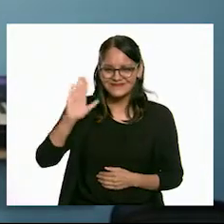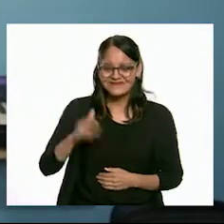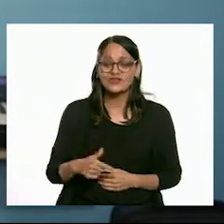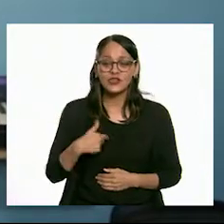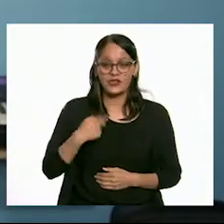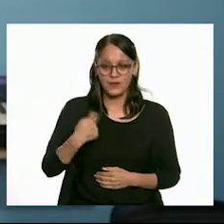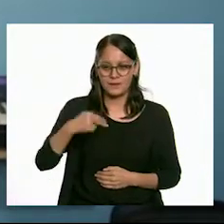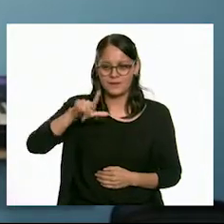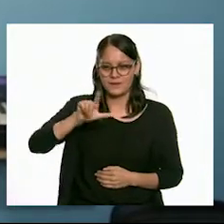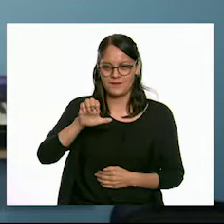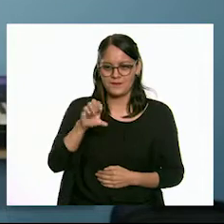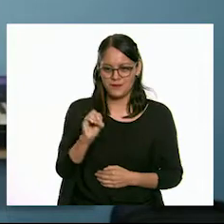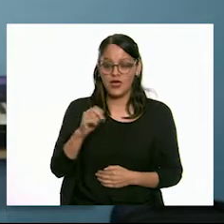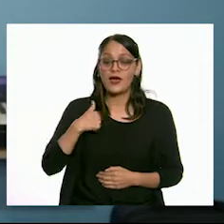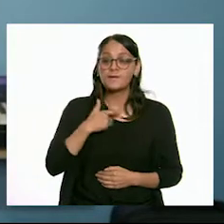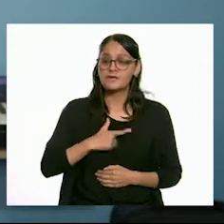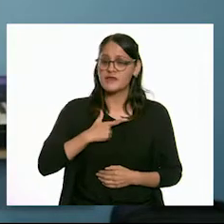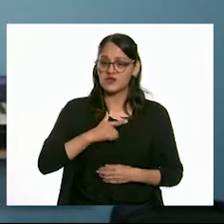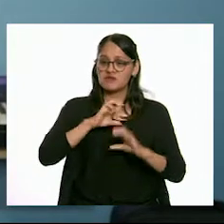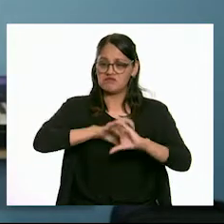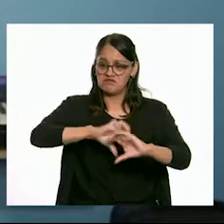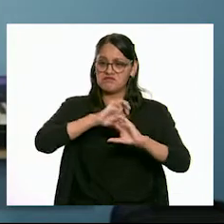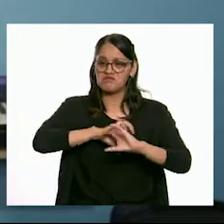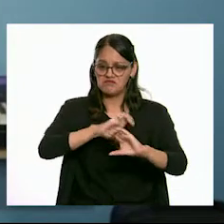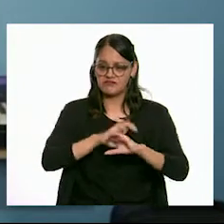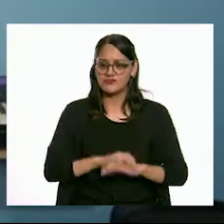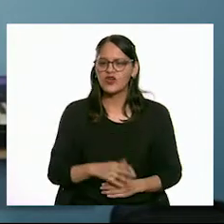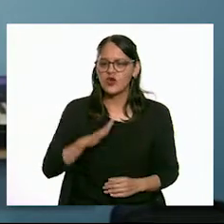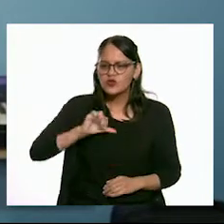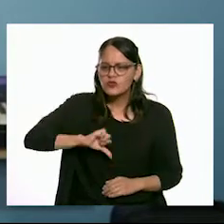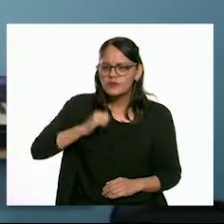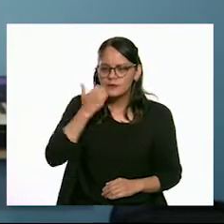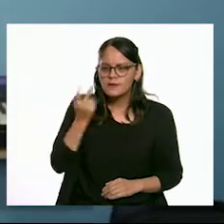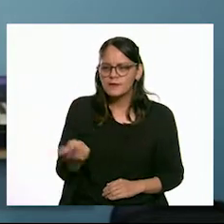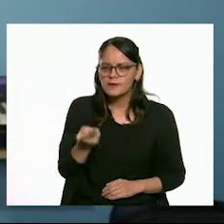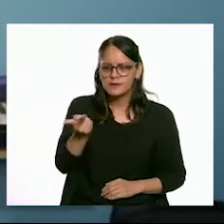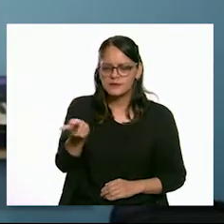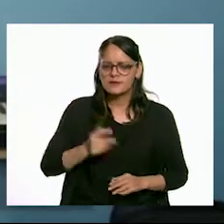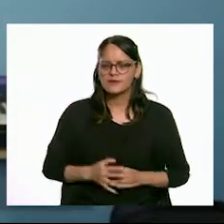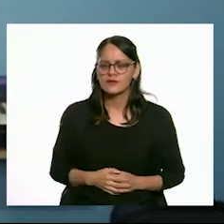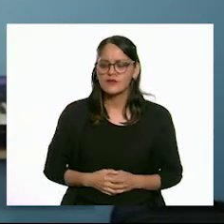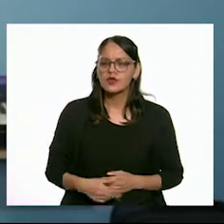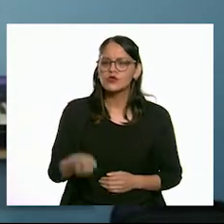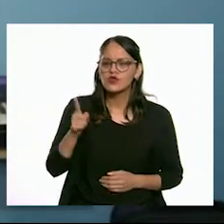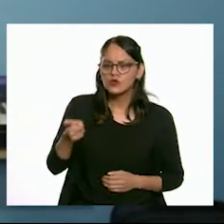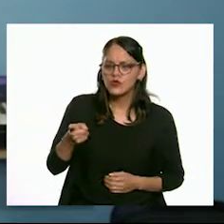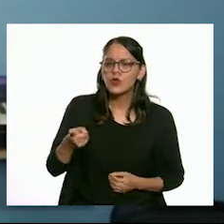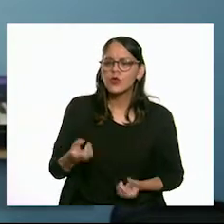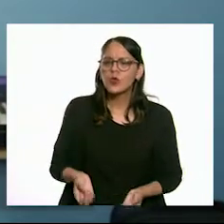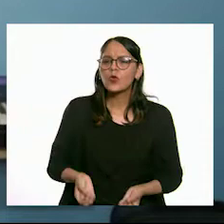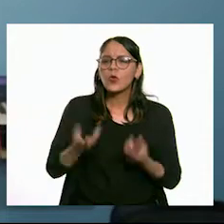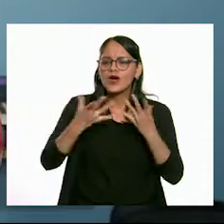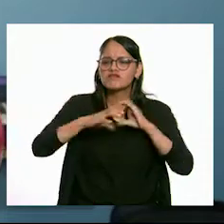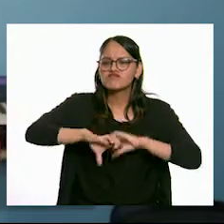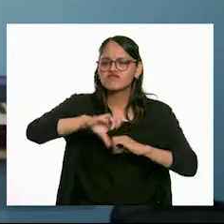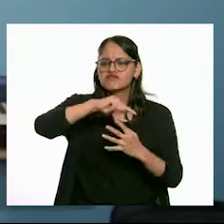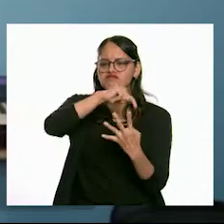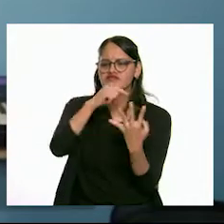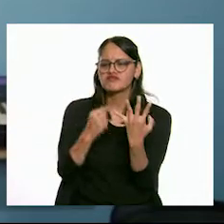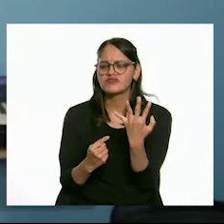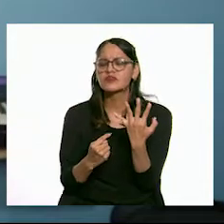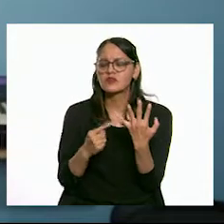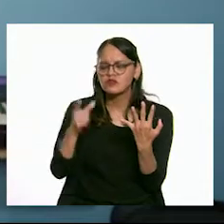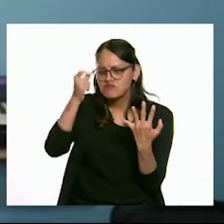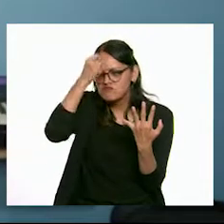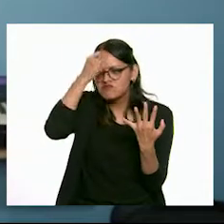Yo soy Leo y me gusta cantar. Hoy quiero preguntarte cuántas sinfonías has escrito